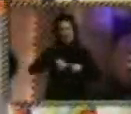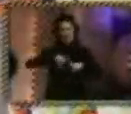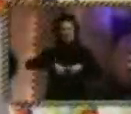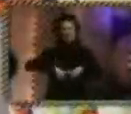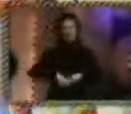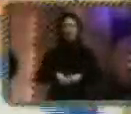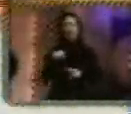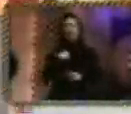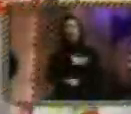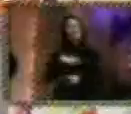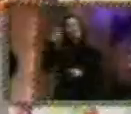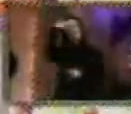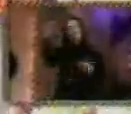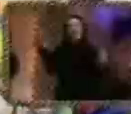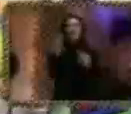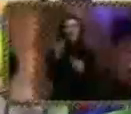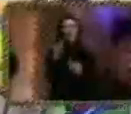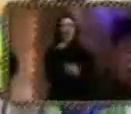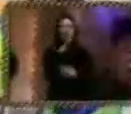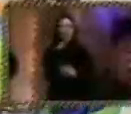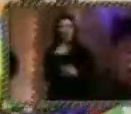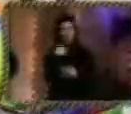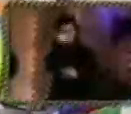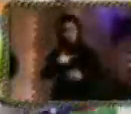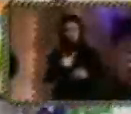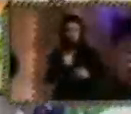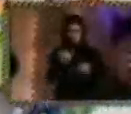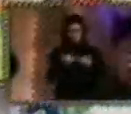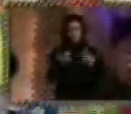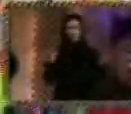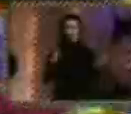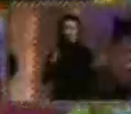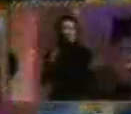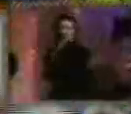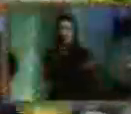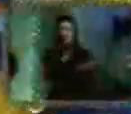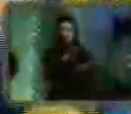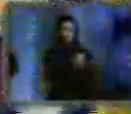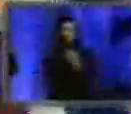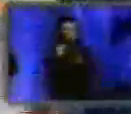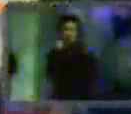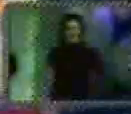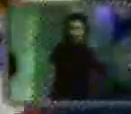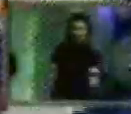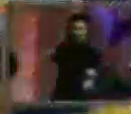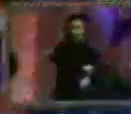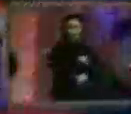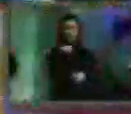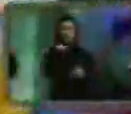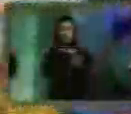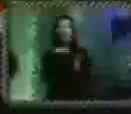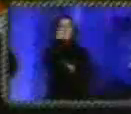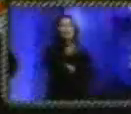Quisiera yo saber, porque sea de Tenerife, todos me van a joder. Cuando paso por La Palma,